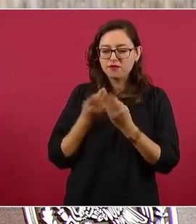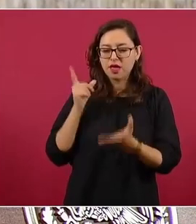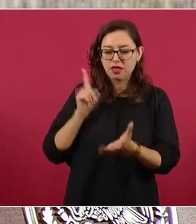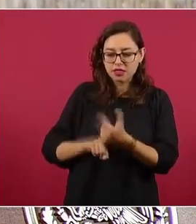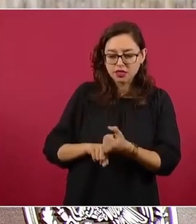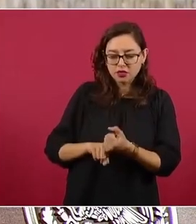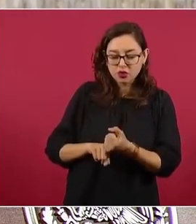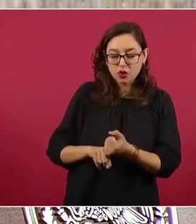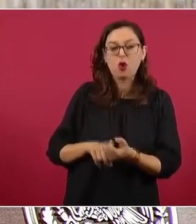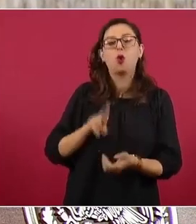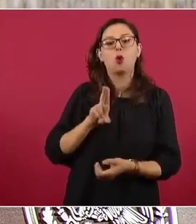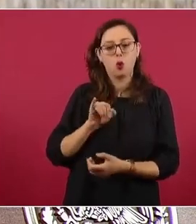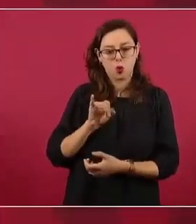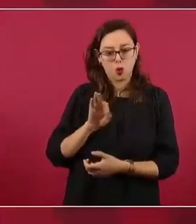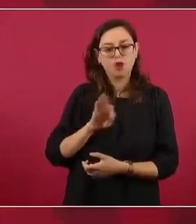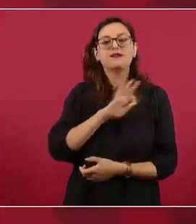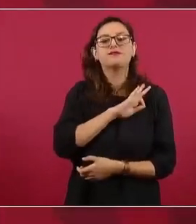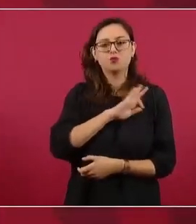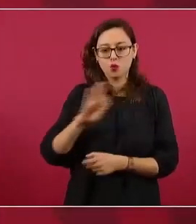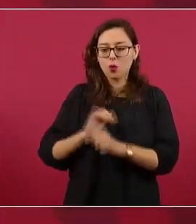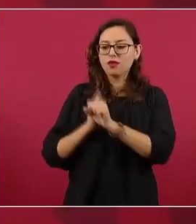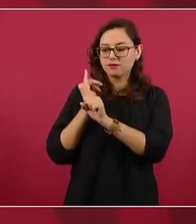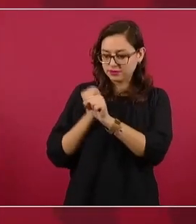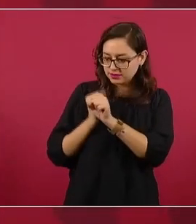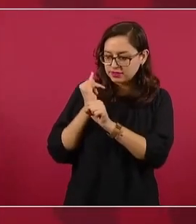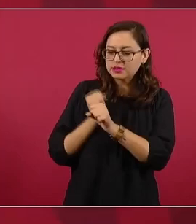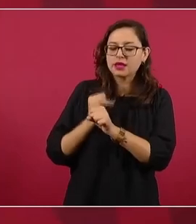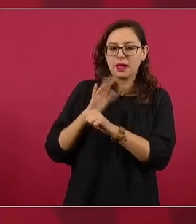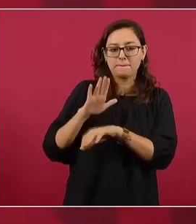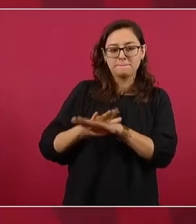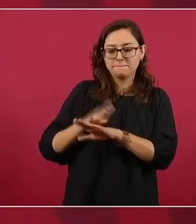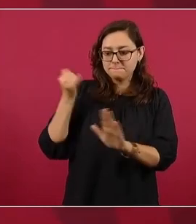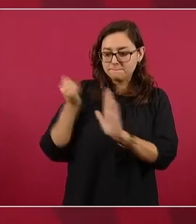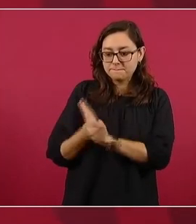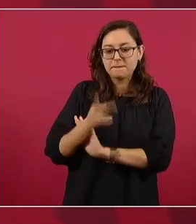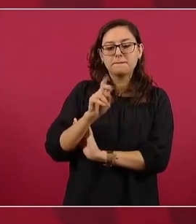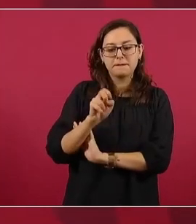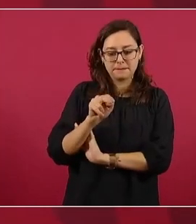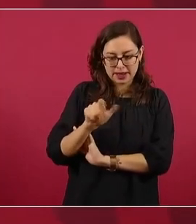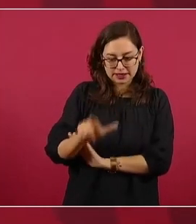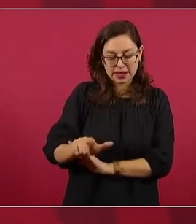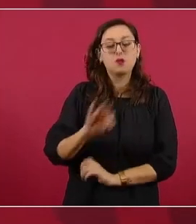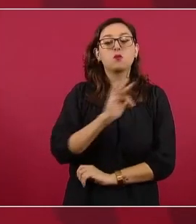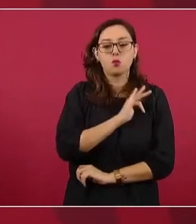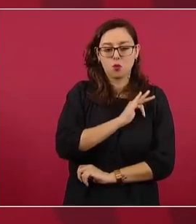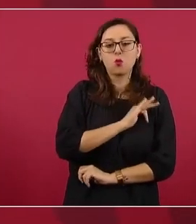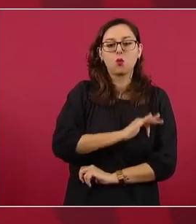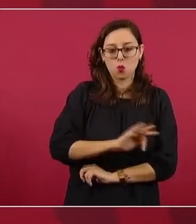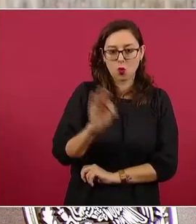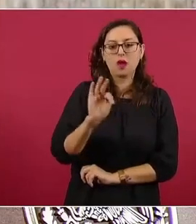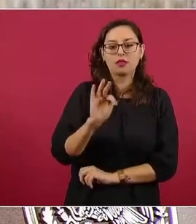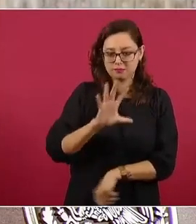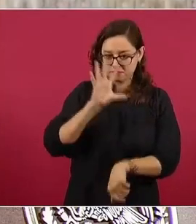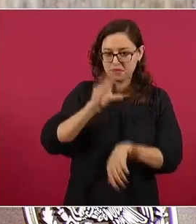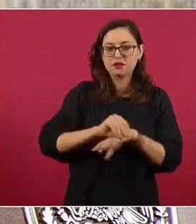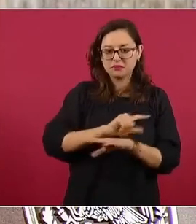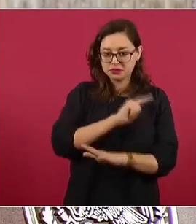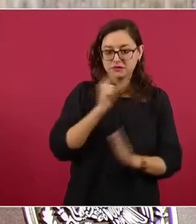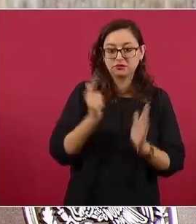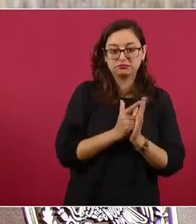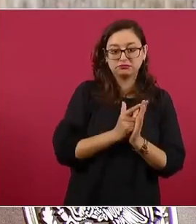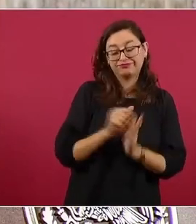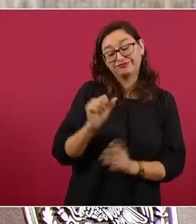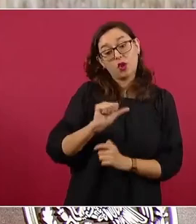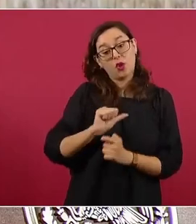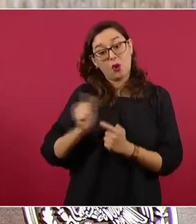materia penal, por disposición del Código. Todo lo demás, y eso mismo lo tiene